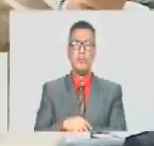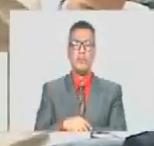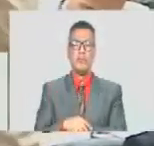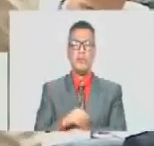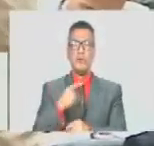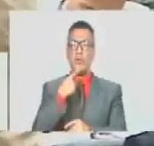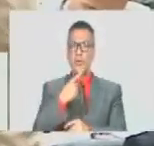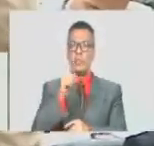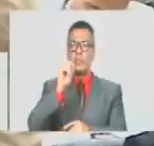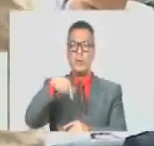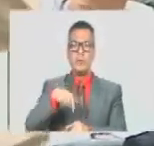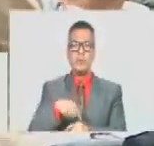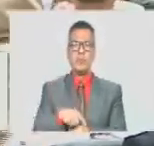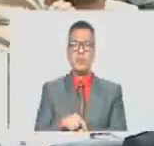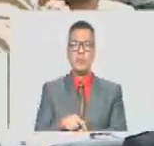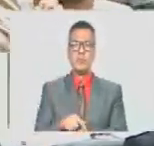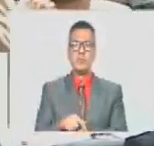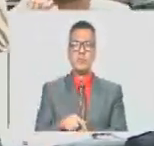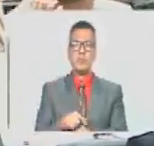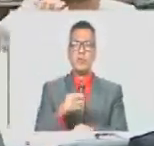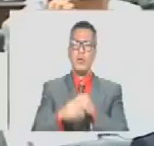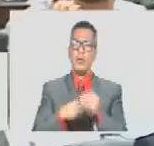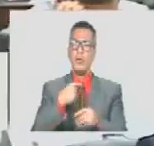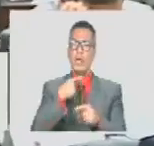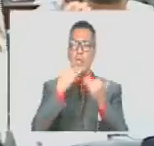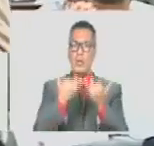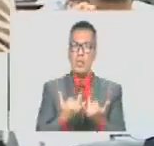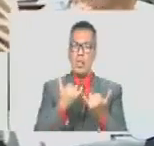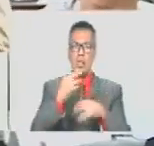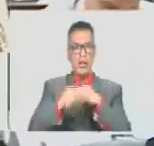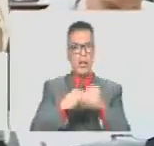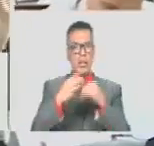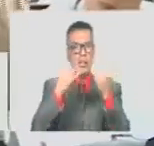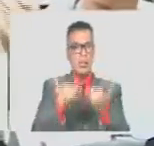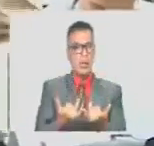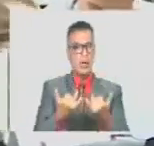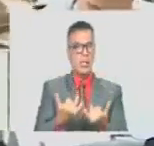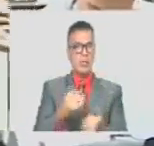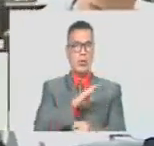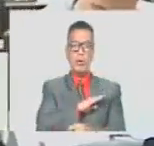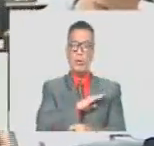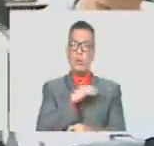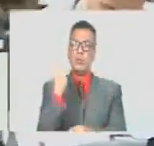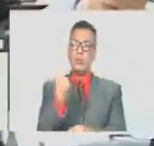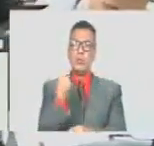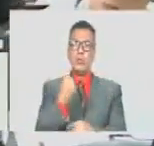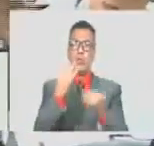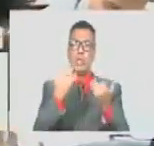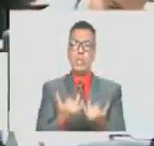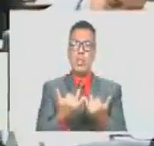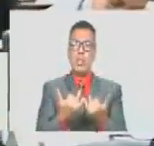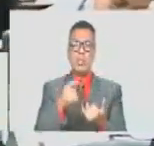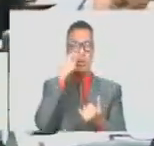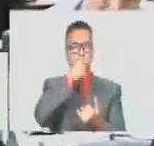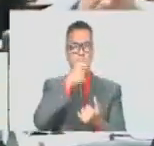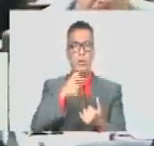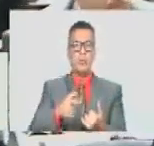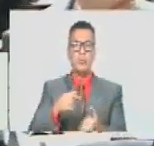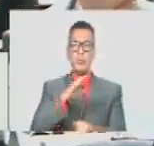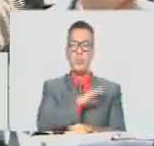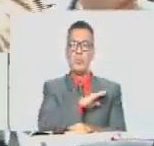expresaba también, como quien dice, ya he cumplido, yo ya no soy yo, yo ya soy un pueblo,